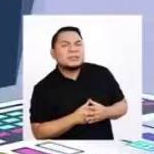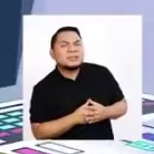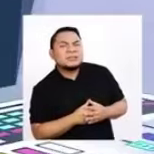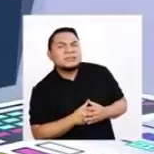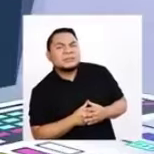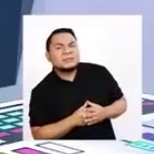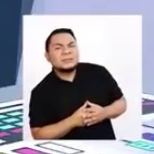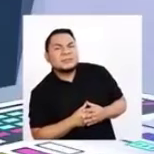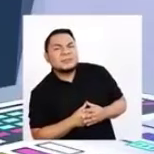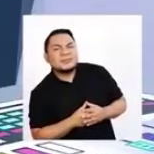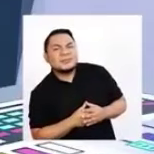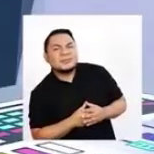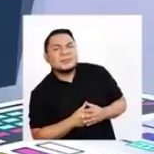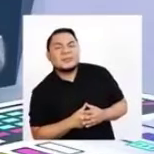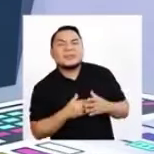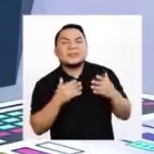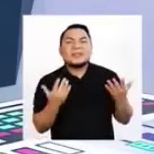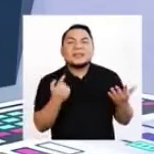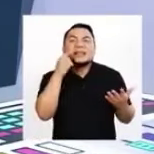Techi?